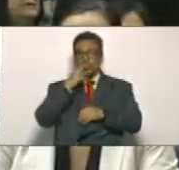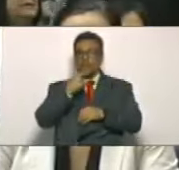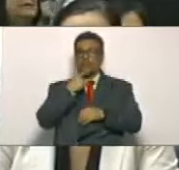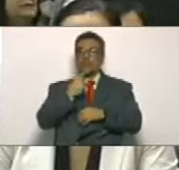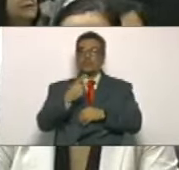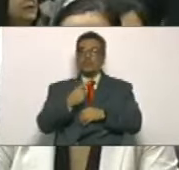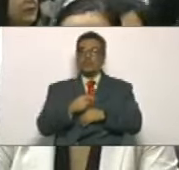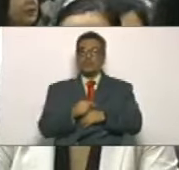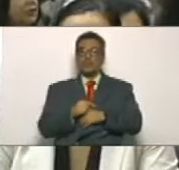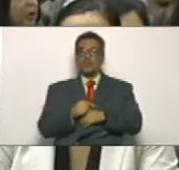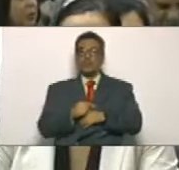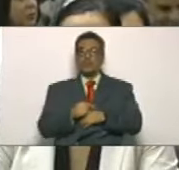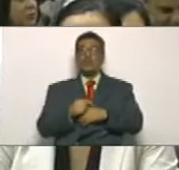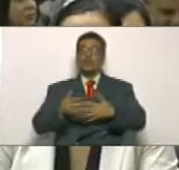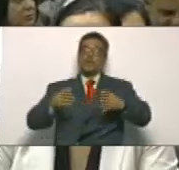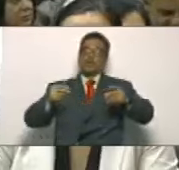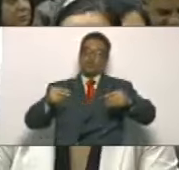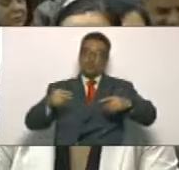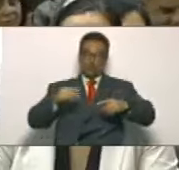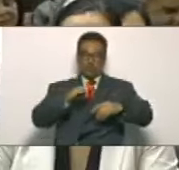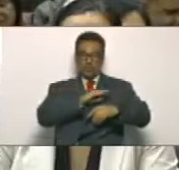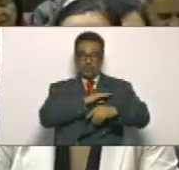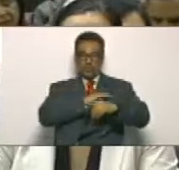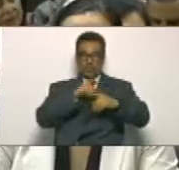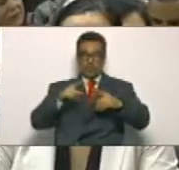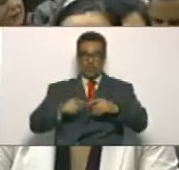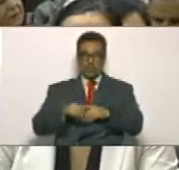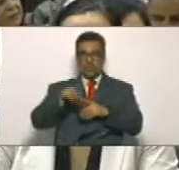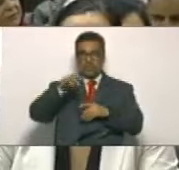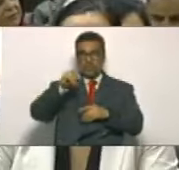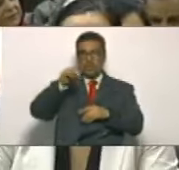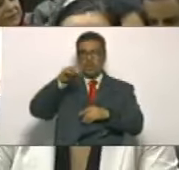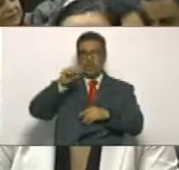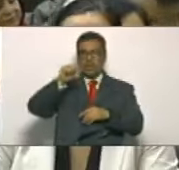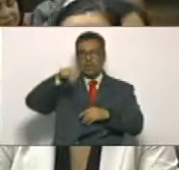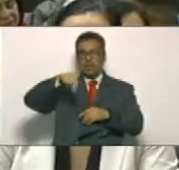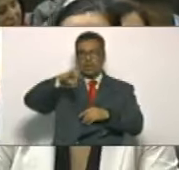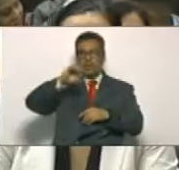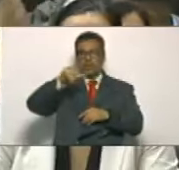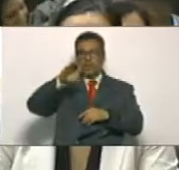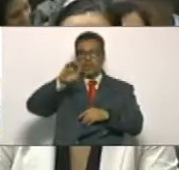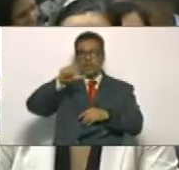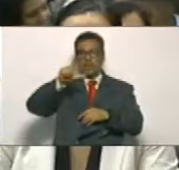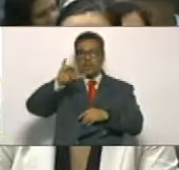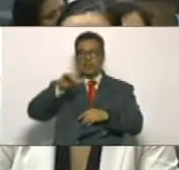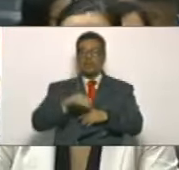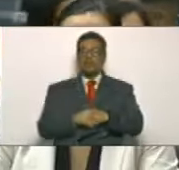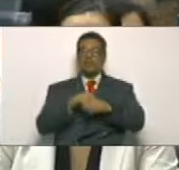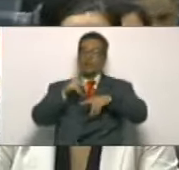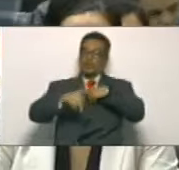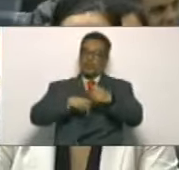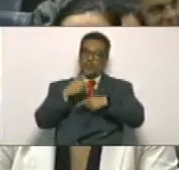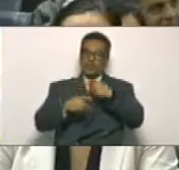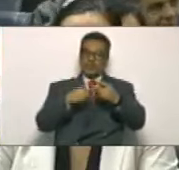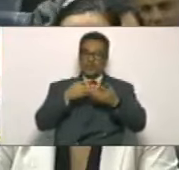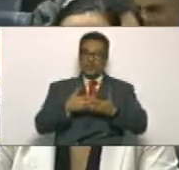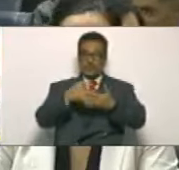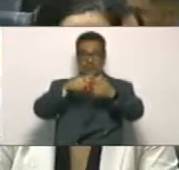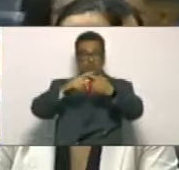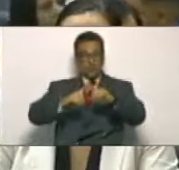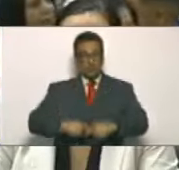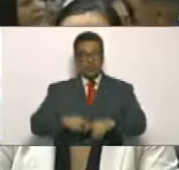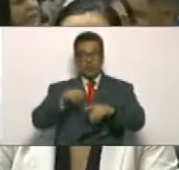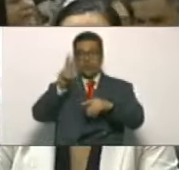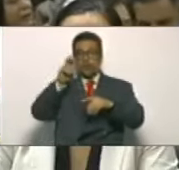discurso cargado de mucho patriotismo del magistrado Damiani Bustillo, además con un proceso de rendición de cuentas por la